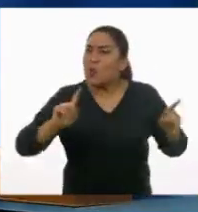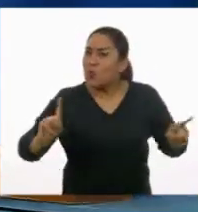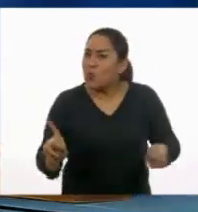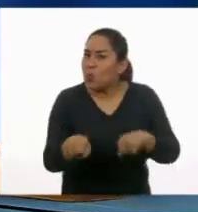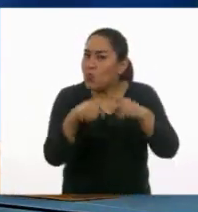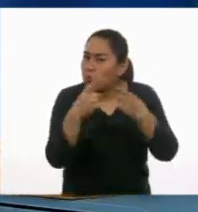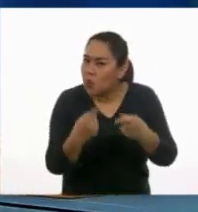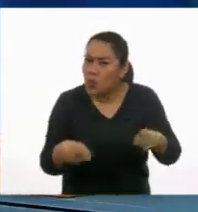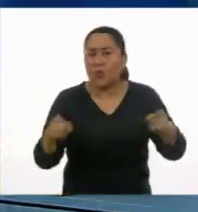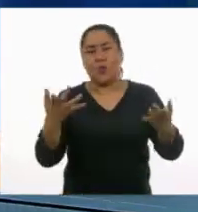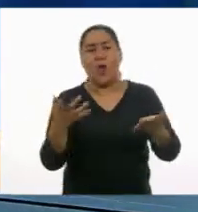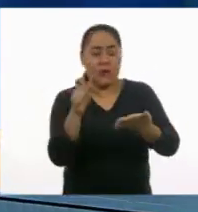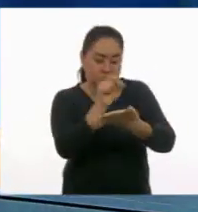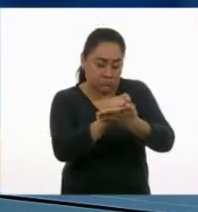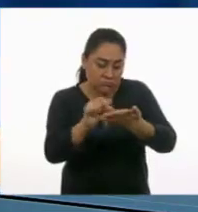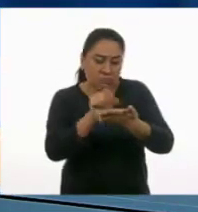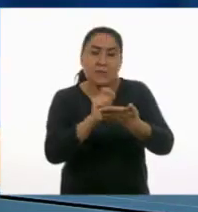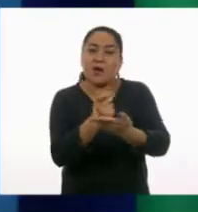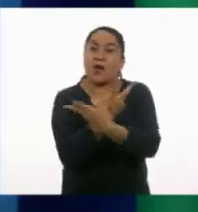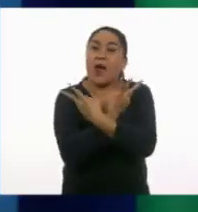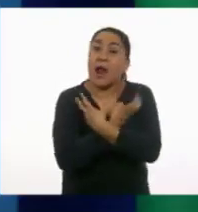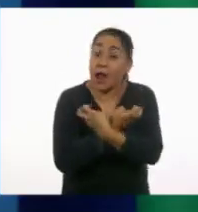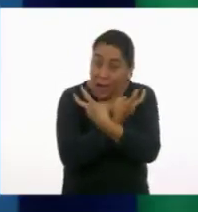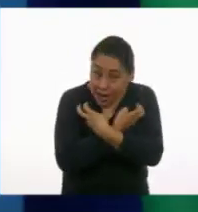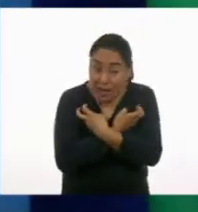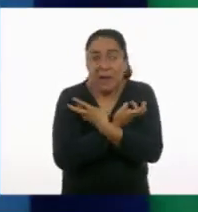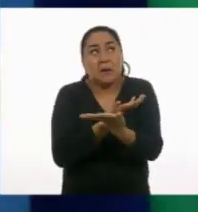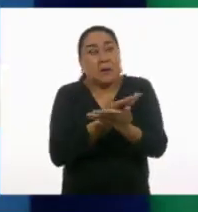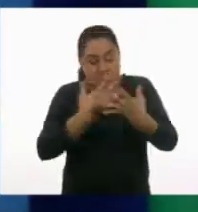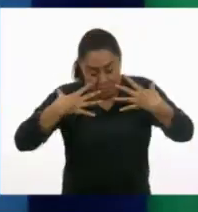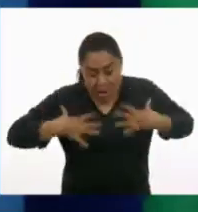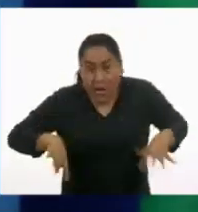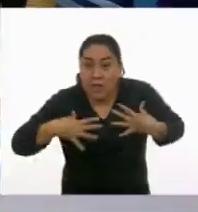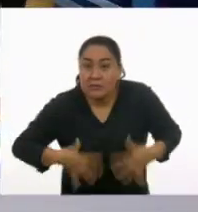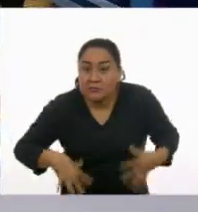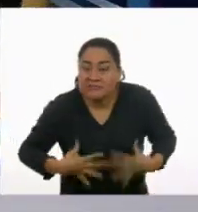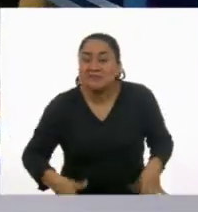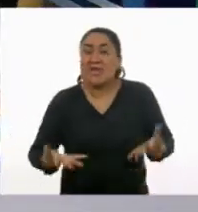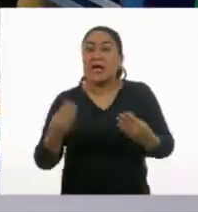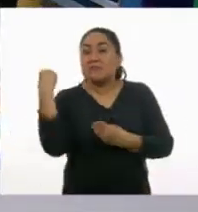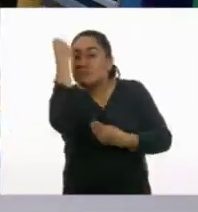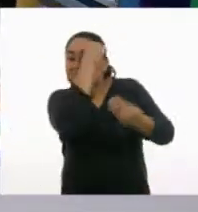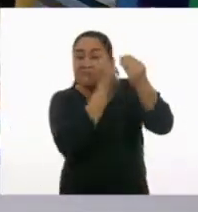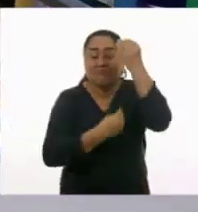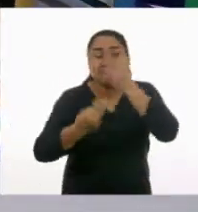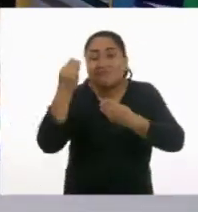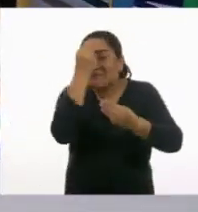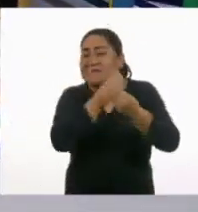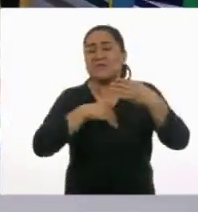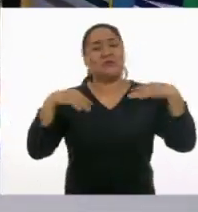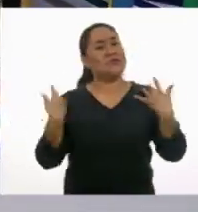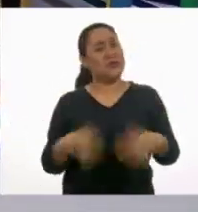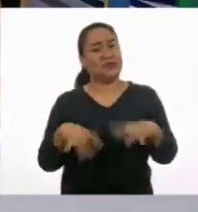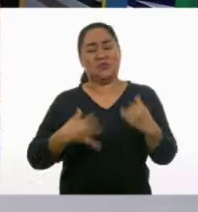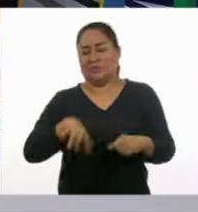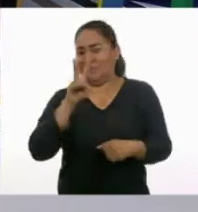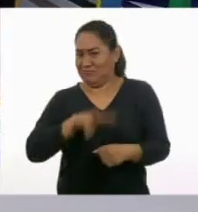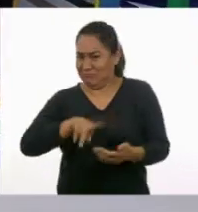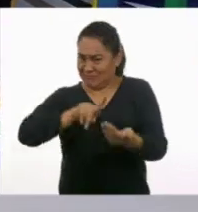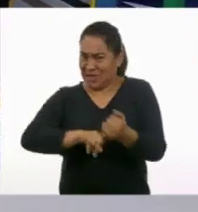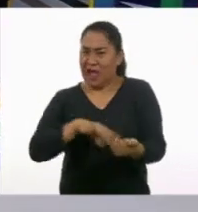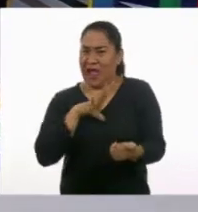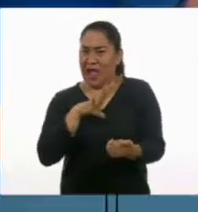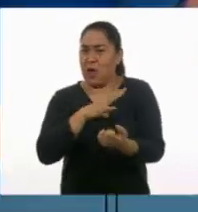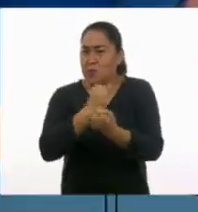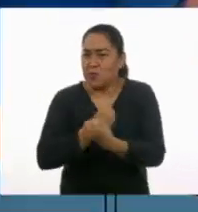las calaveritas, en los vestuarios y en los maquillajes. Estamos llenos de